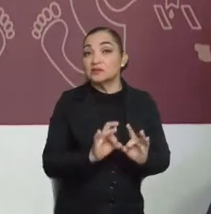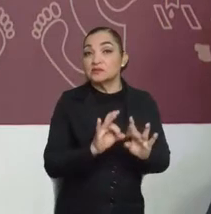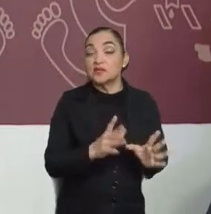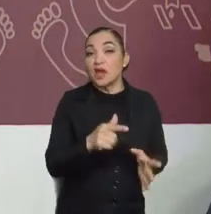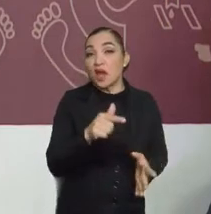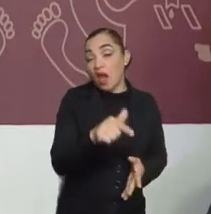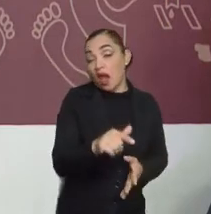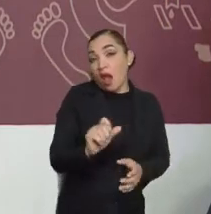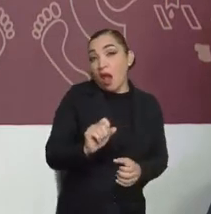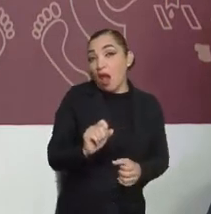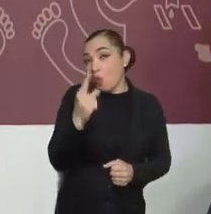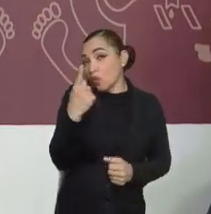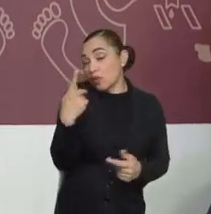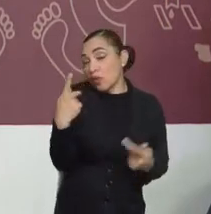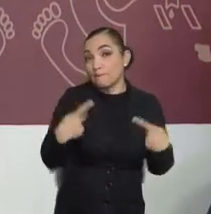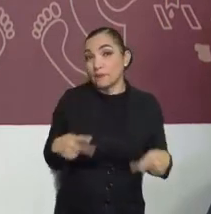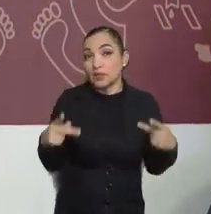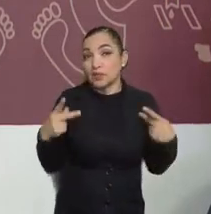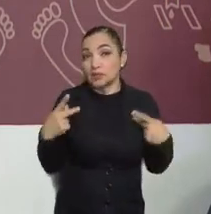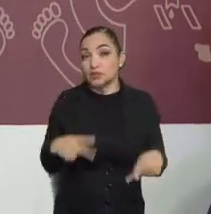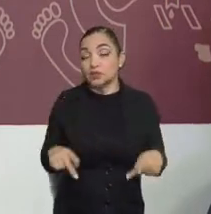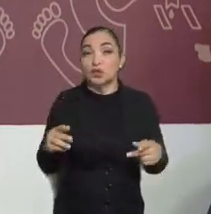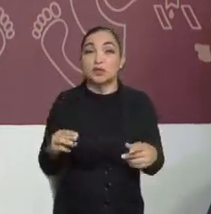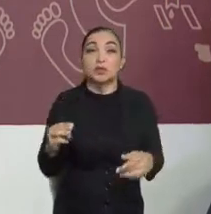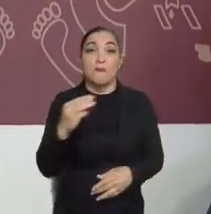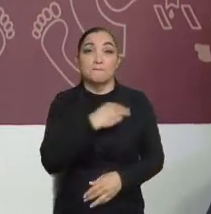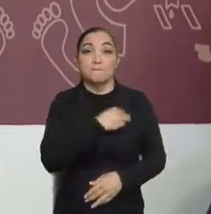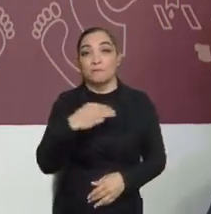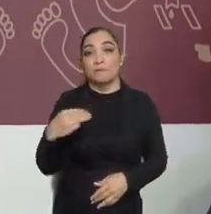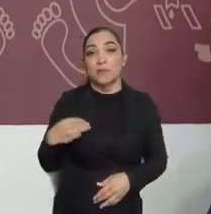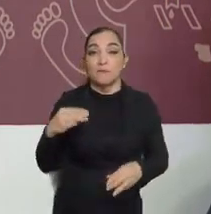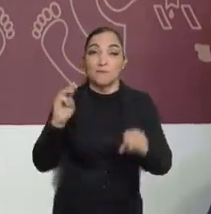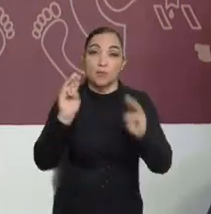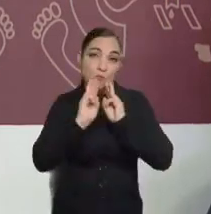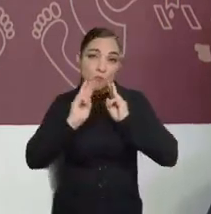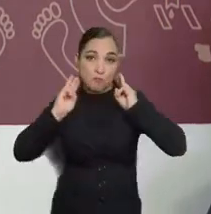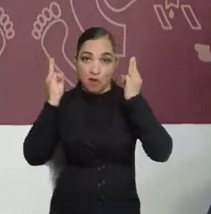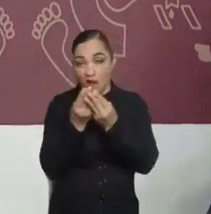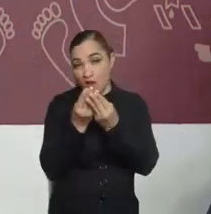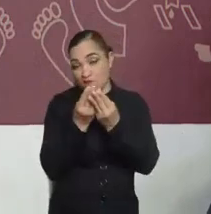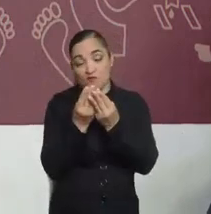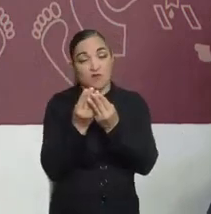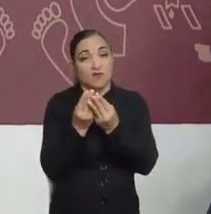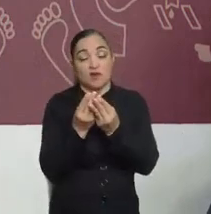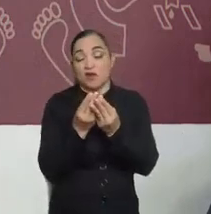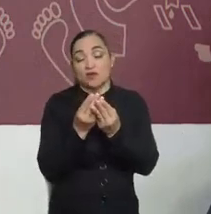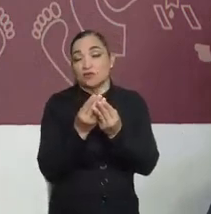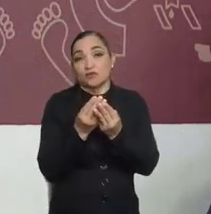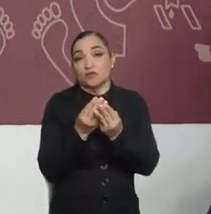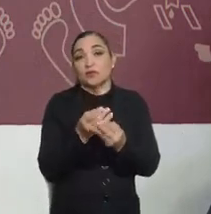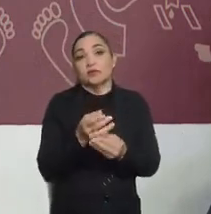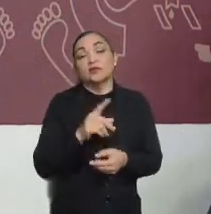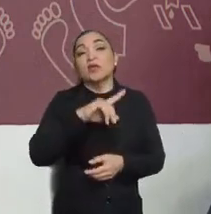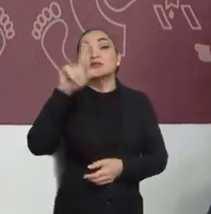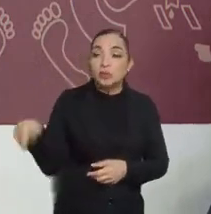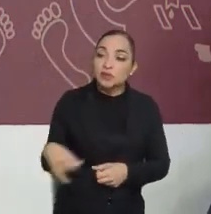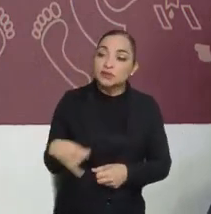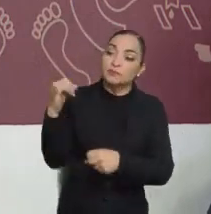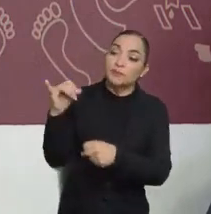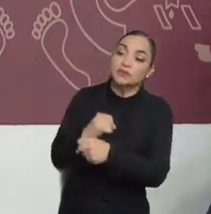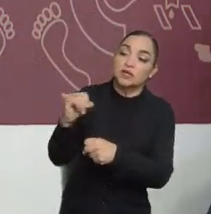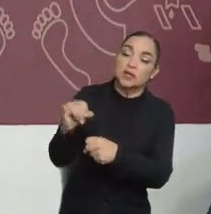alguien que formaba parte de algún grupo delincuencial, etcétera, etcétera. Eso ya se sabe después de que